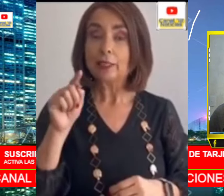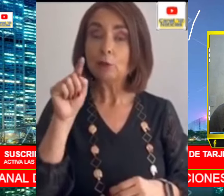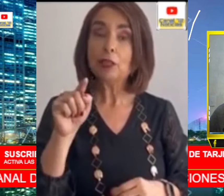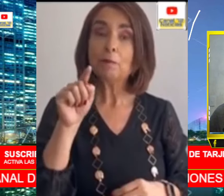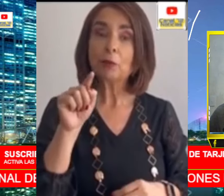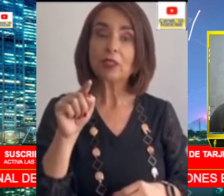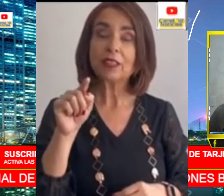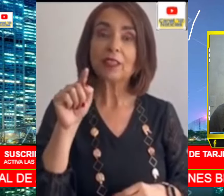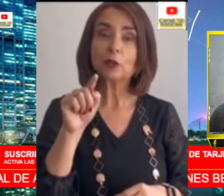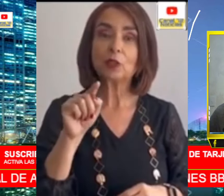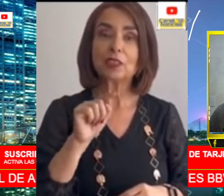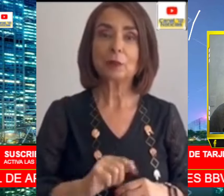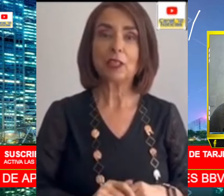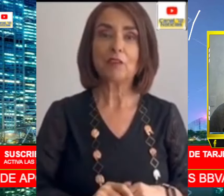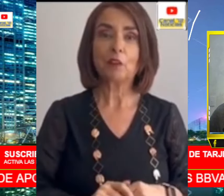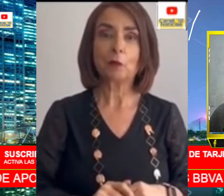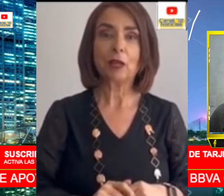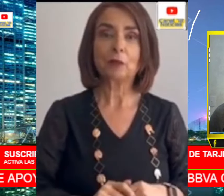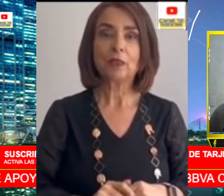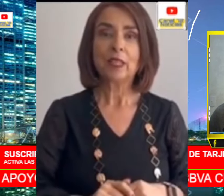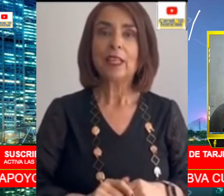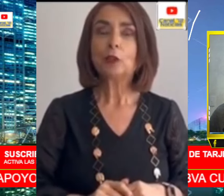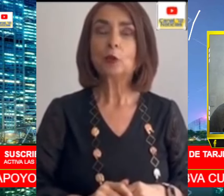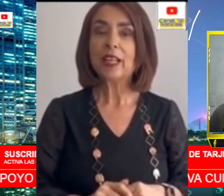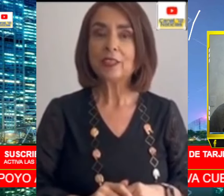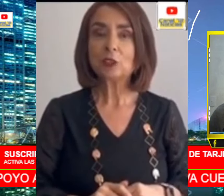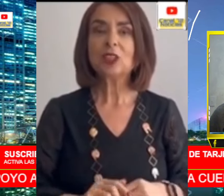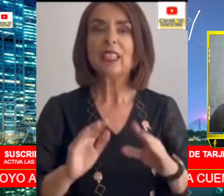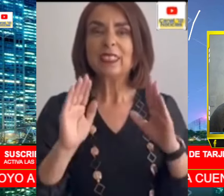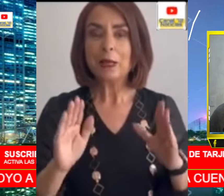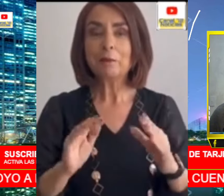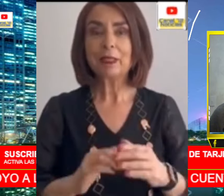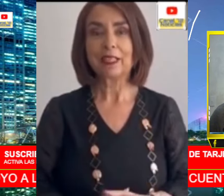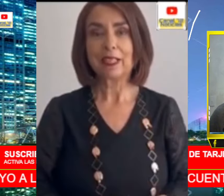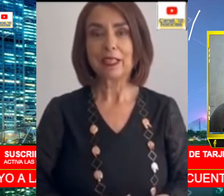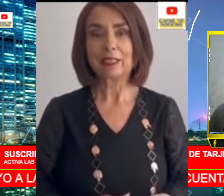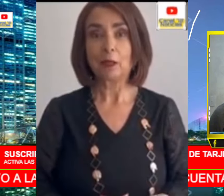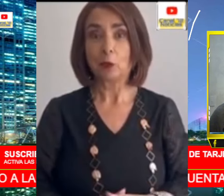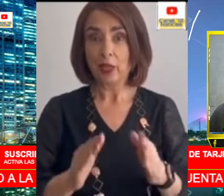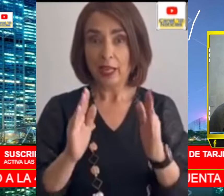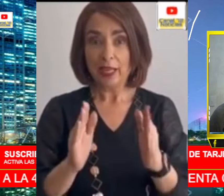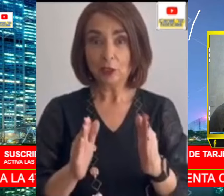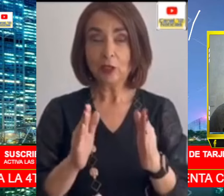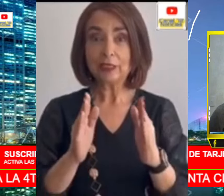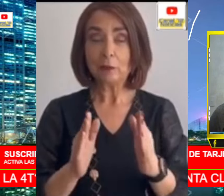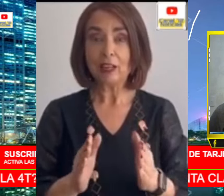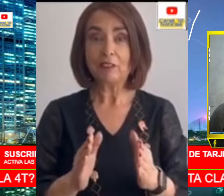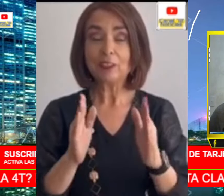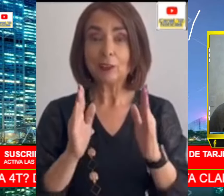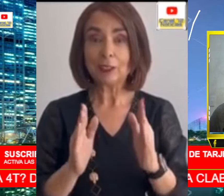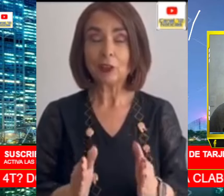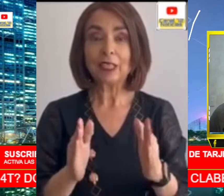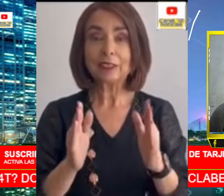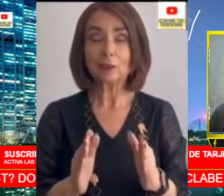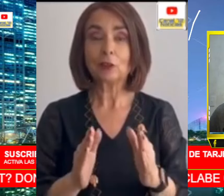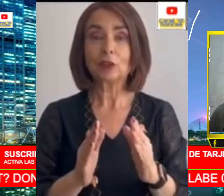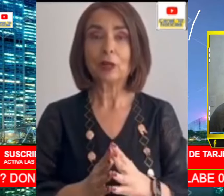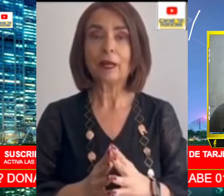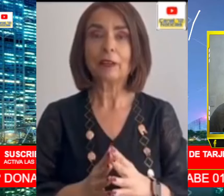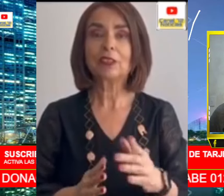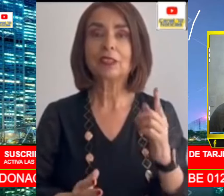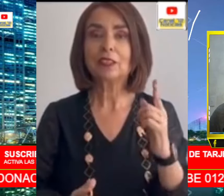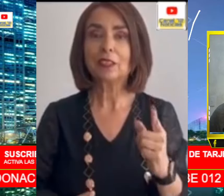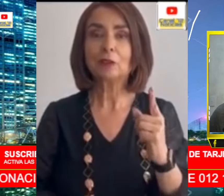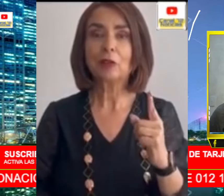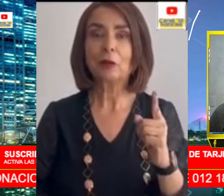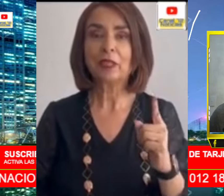cuentos chinos. Es muy importante que tú estés bien informado, y tus derechos siempre estarán a salvo. Esto es en beneficio de